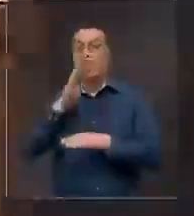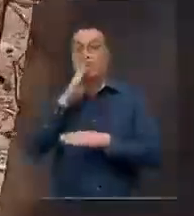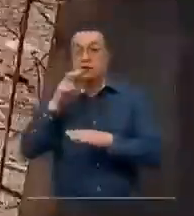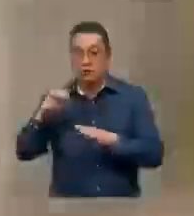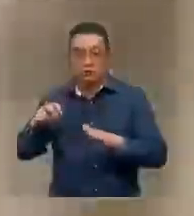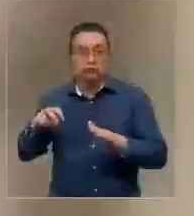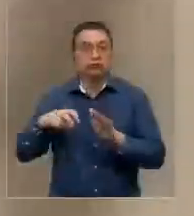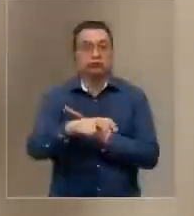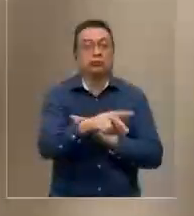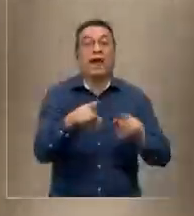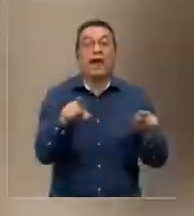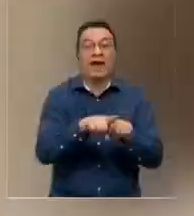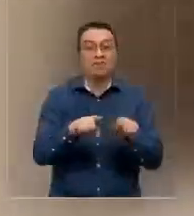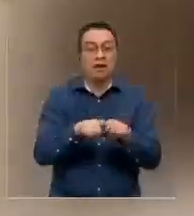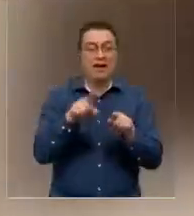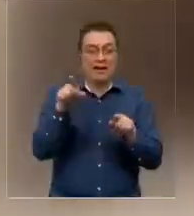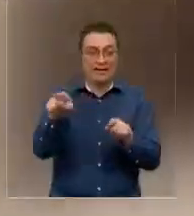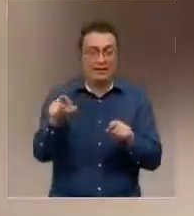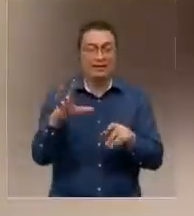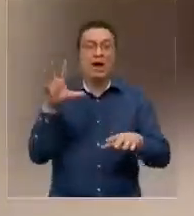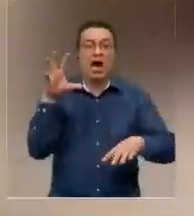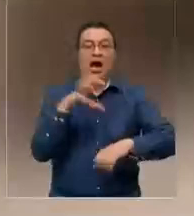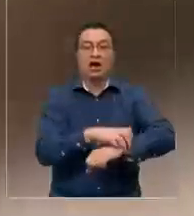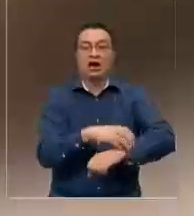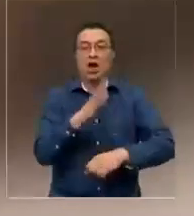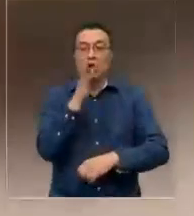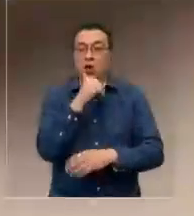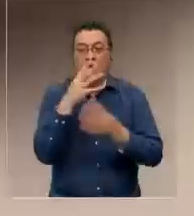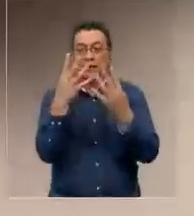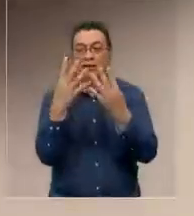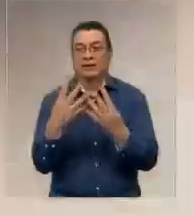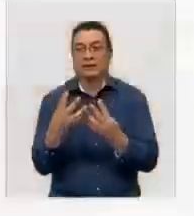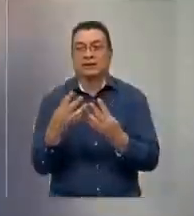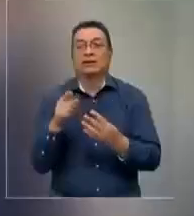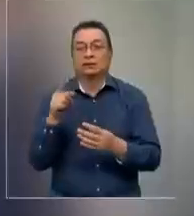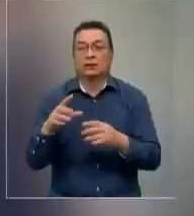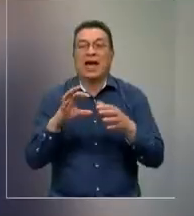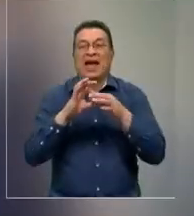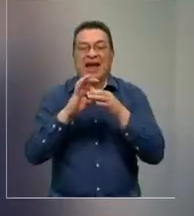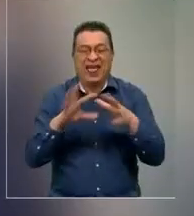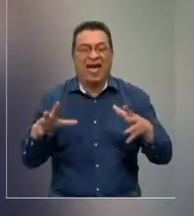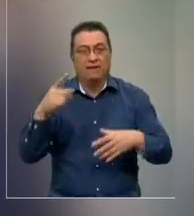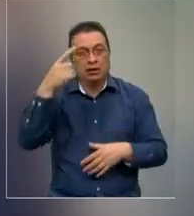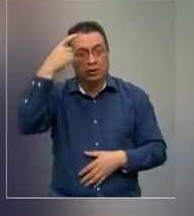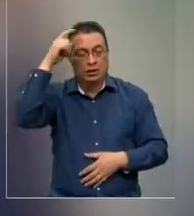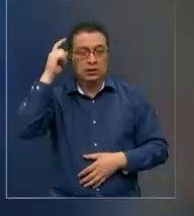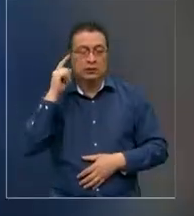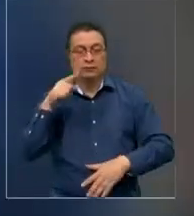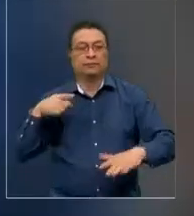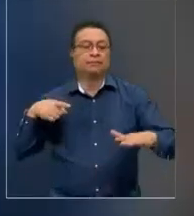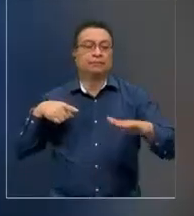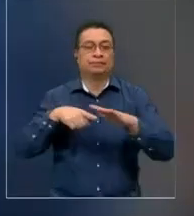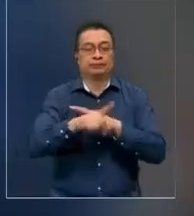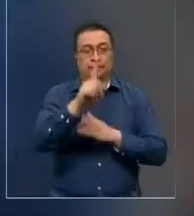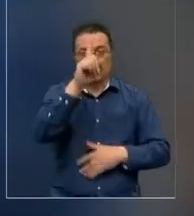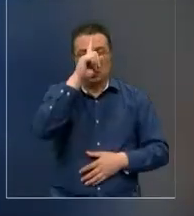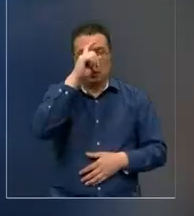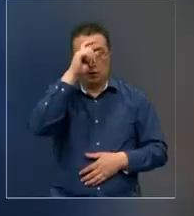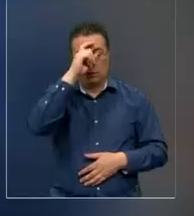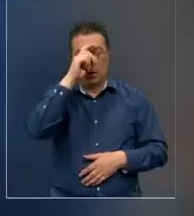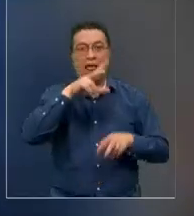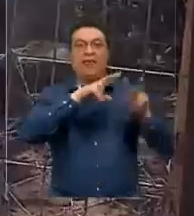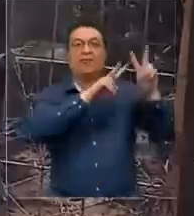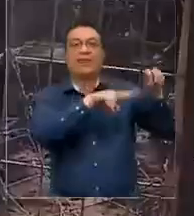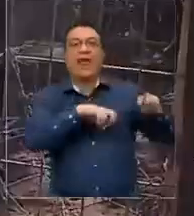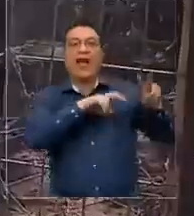el perro que atacó a la hermana de marisol no había reja carmen gloria sufrió graves lesiones está internada en el hospital de talagante